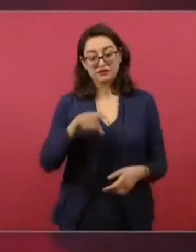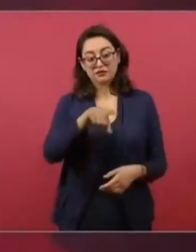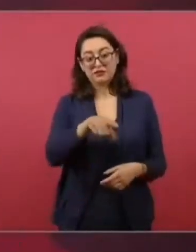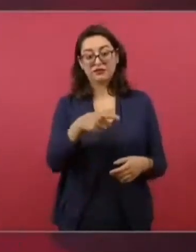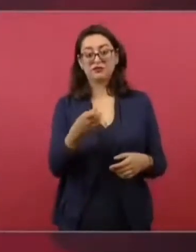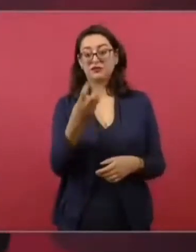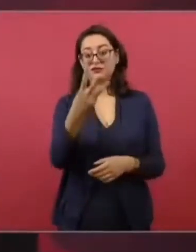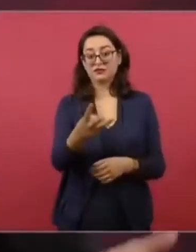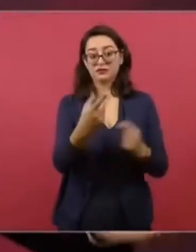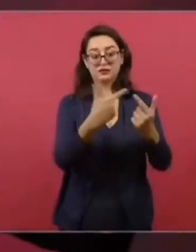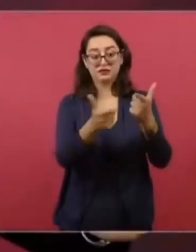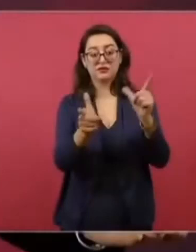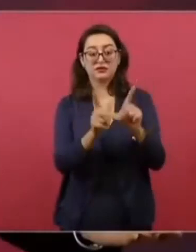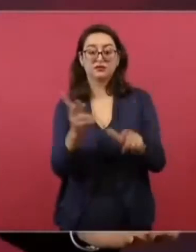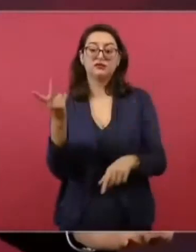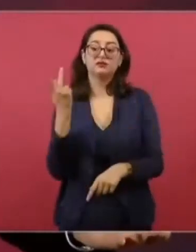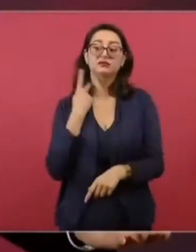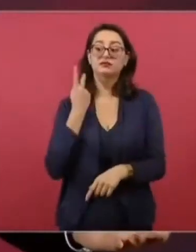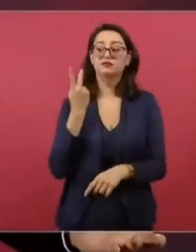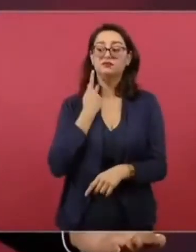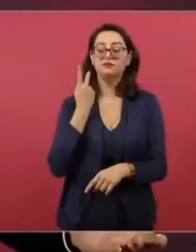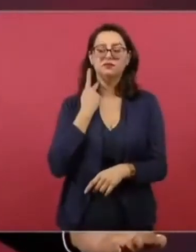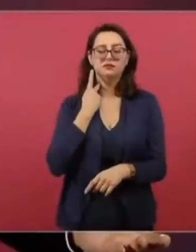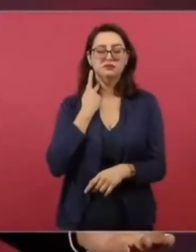con todo respeto a los gerentes.